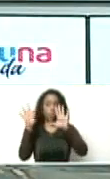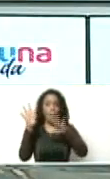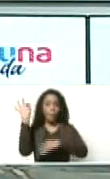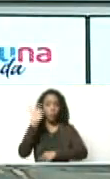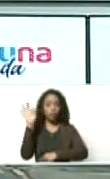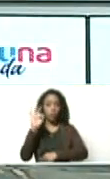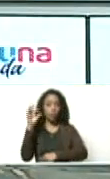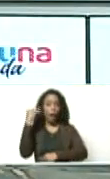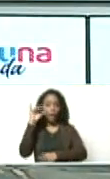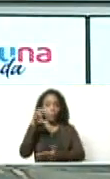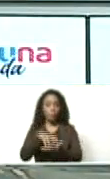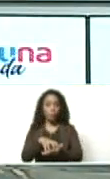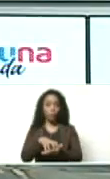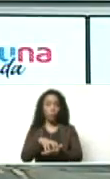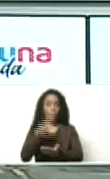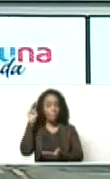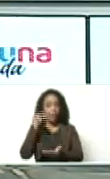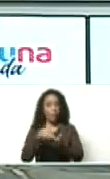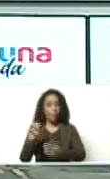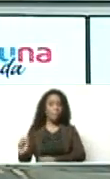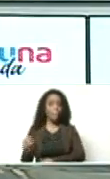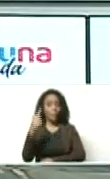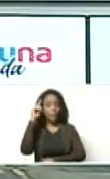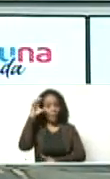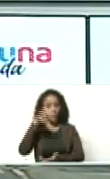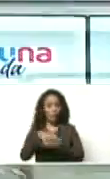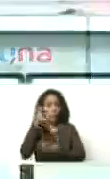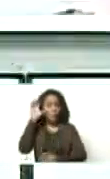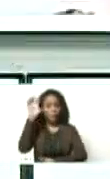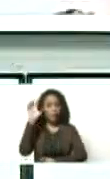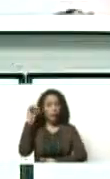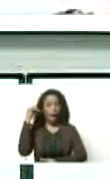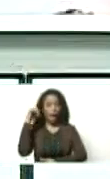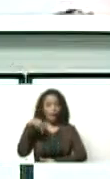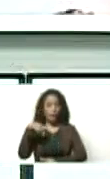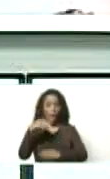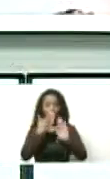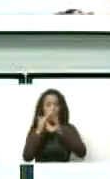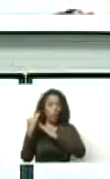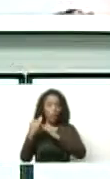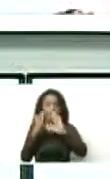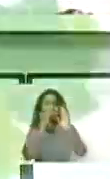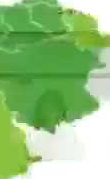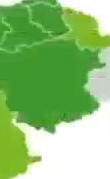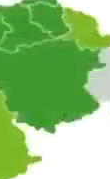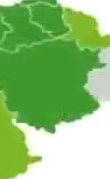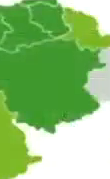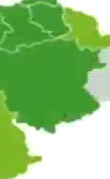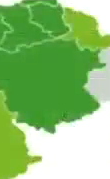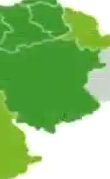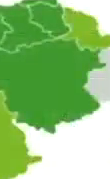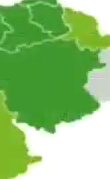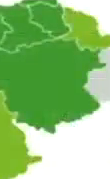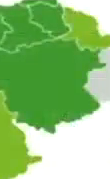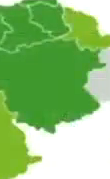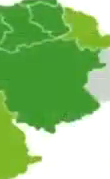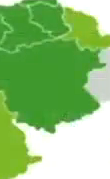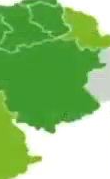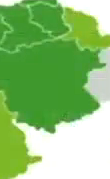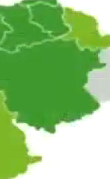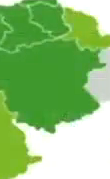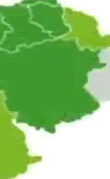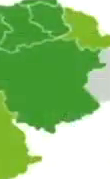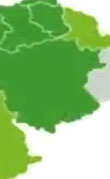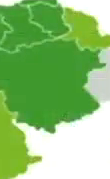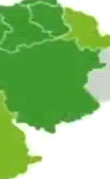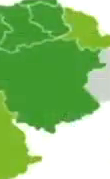9.9% está en Miranda, primer estado del país en comunas organizadas, funcionando y registradas.